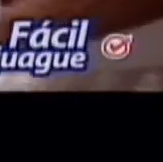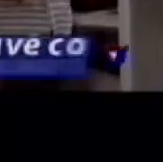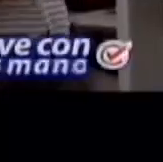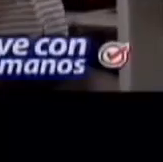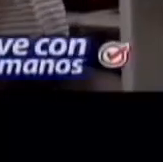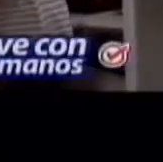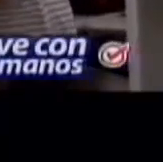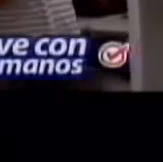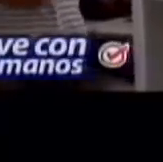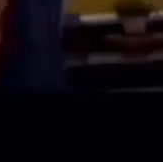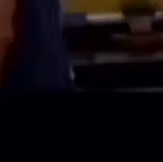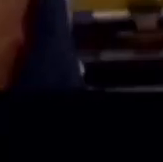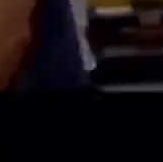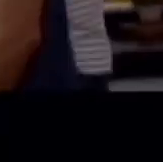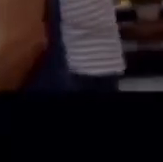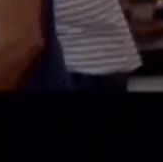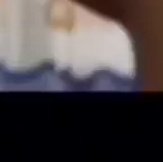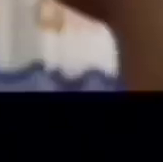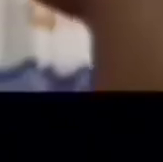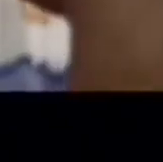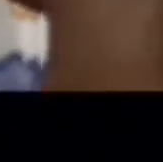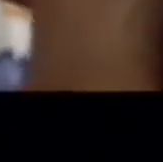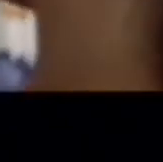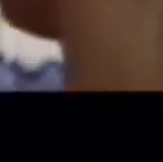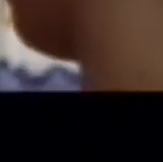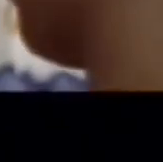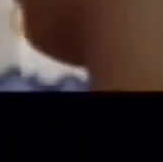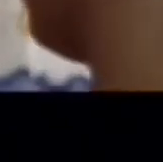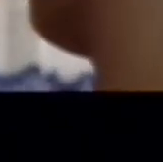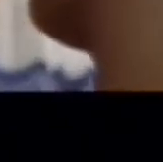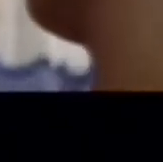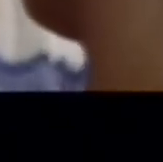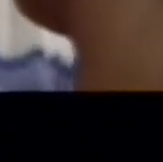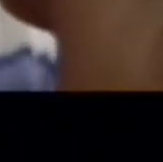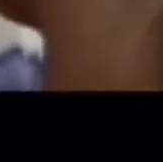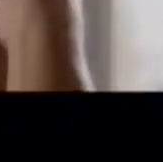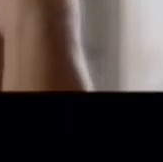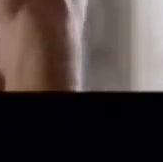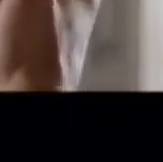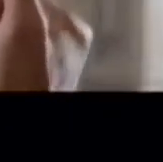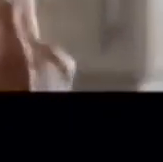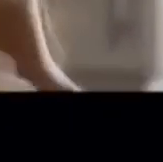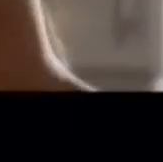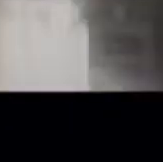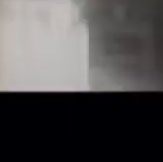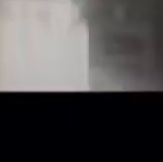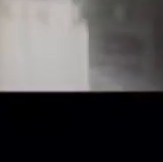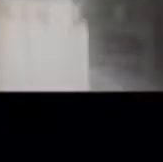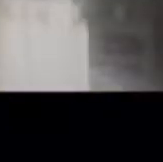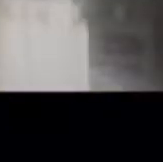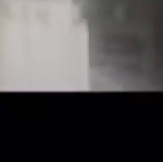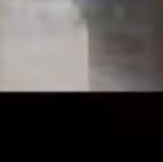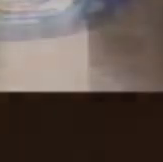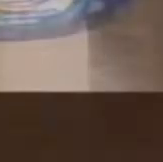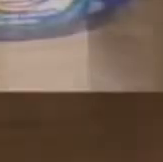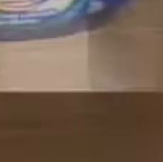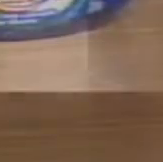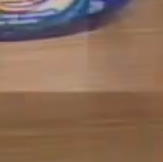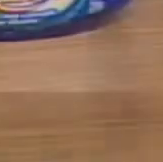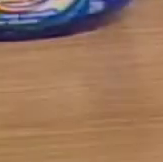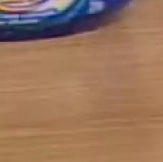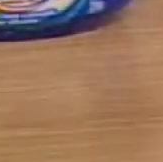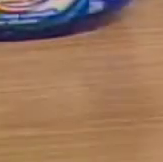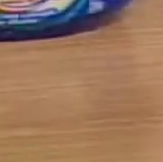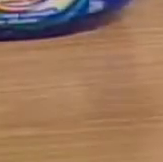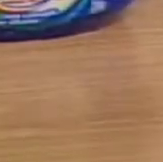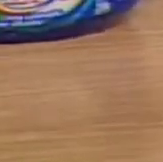y 500 gramos. Una idea brillante para su hogar. Eso sí es definitivo. Vamos a